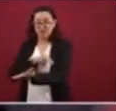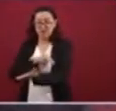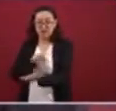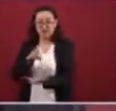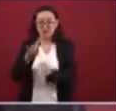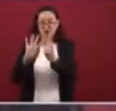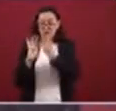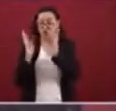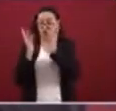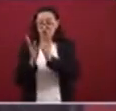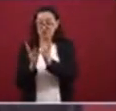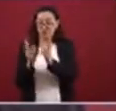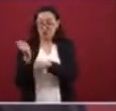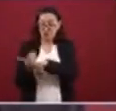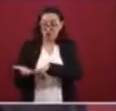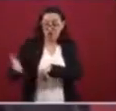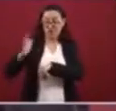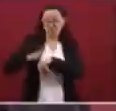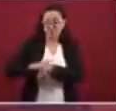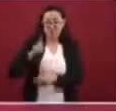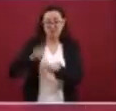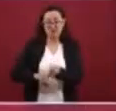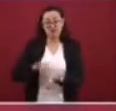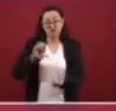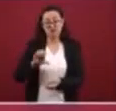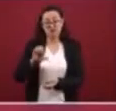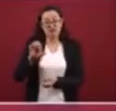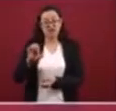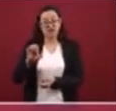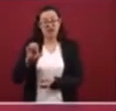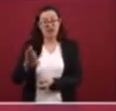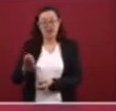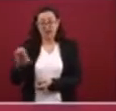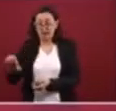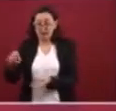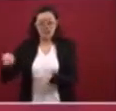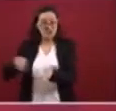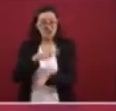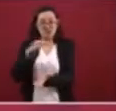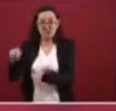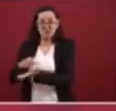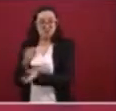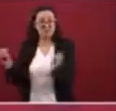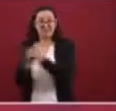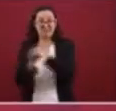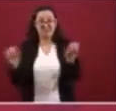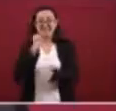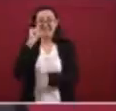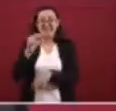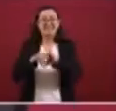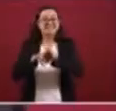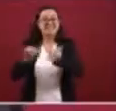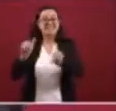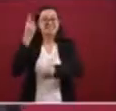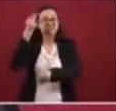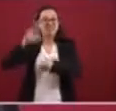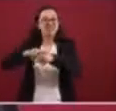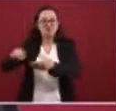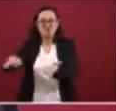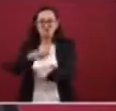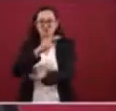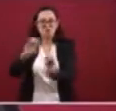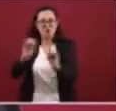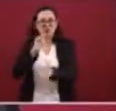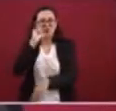de administración o por el consejo de administración de la Comisión Federal de Electricidad. Es más, ni siquiera lo firmó el director de la Comisión